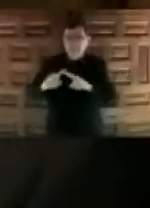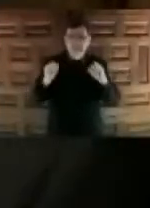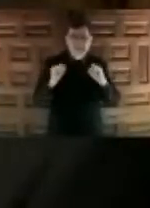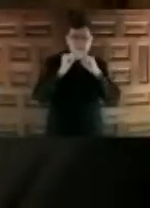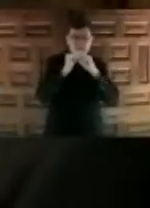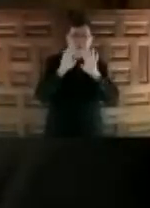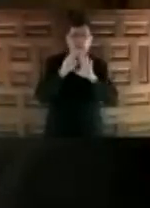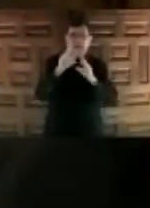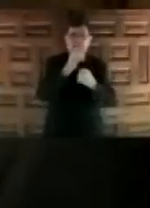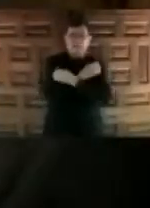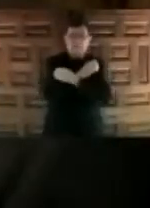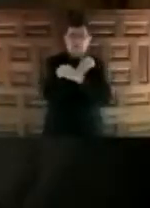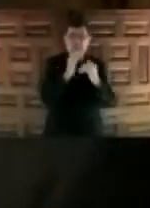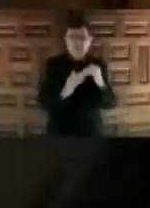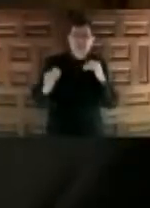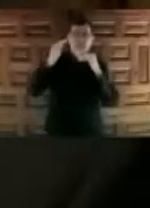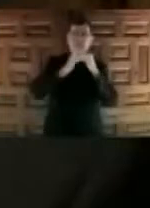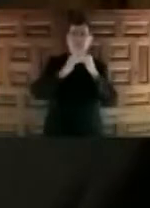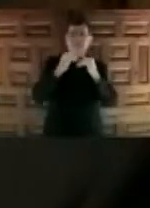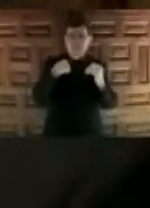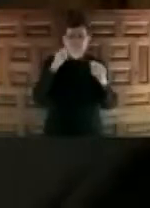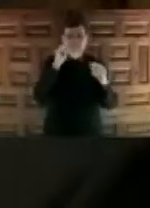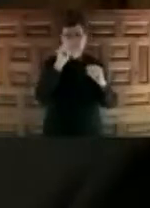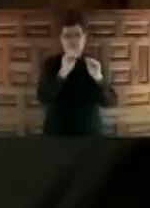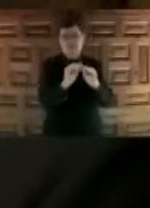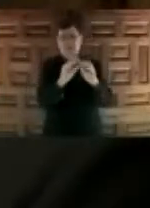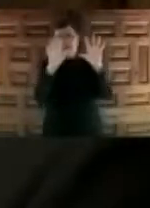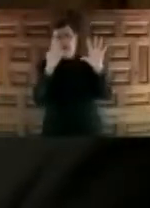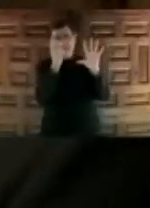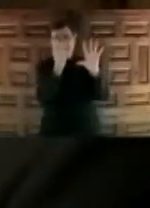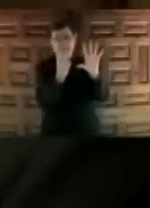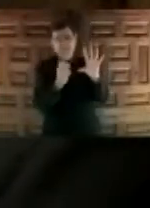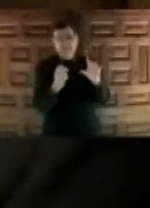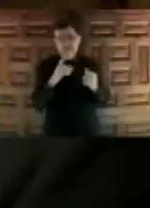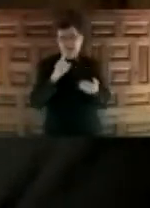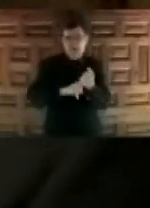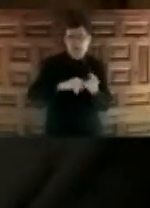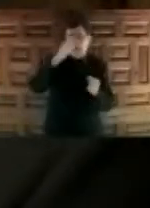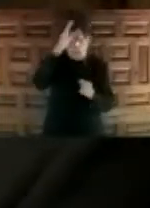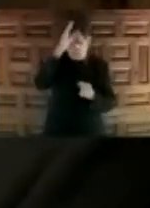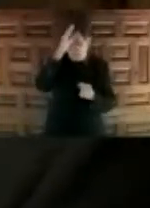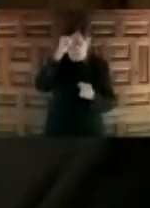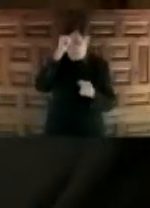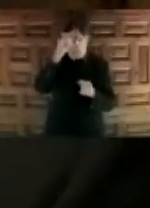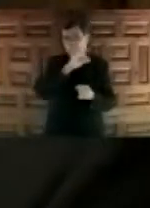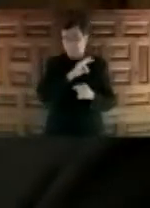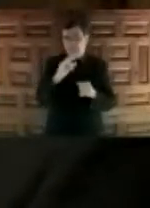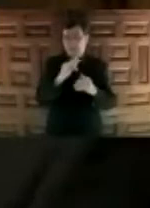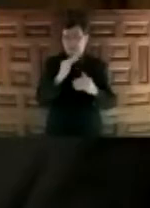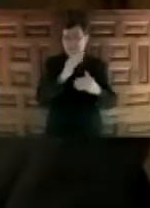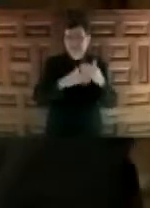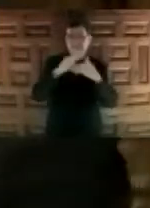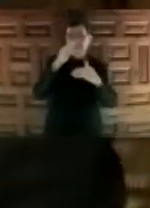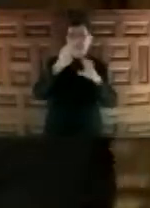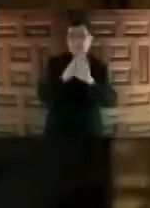de educación superior que se reflejan, digamos, en la falta de acuerdo y que se pueda alcanzar